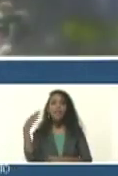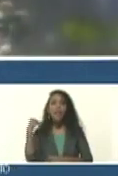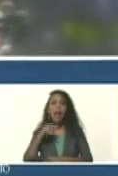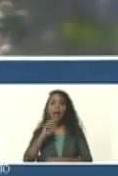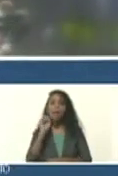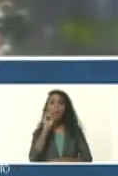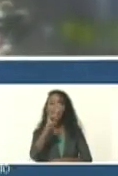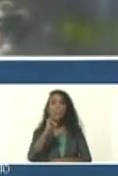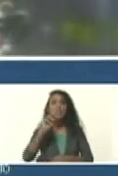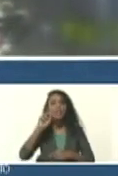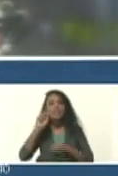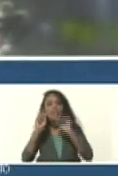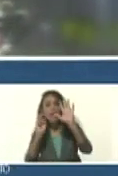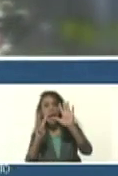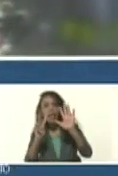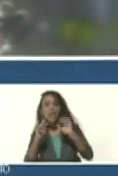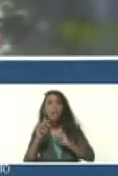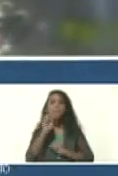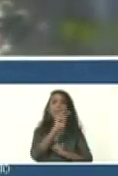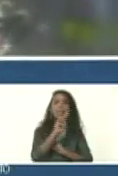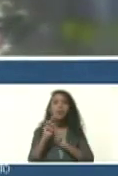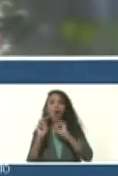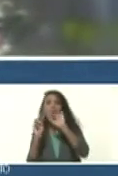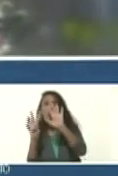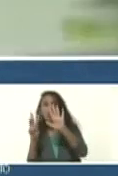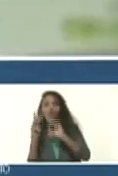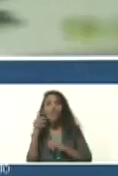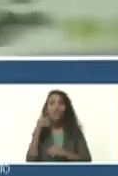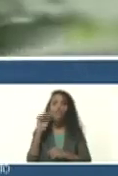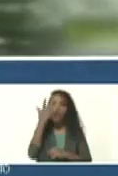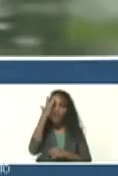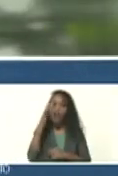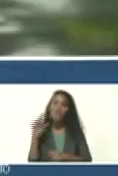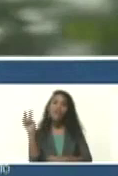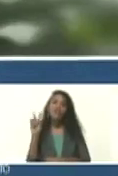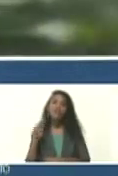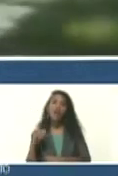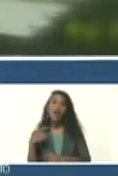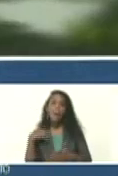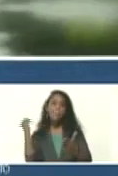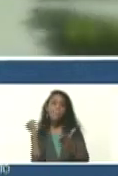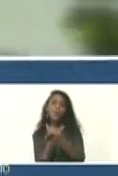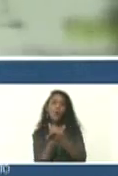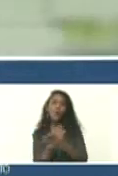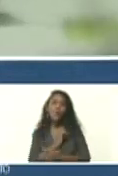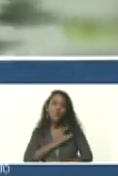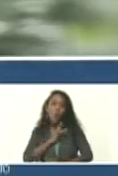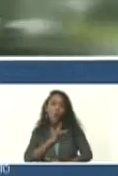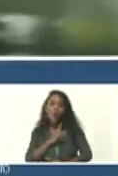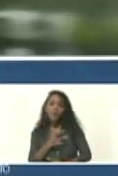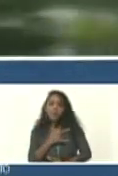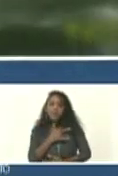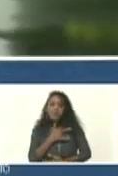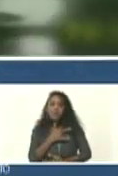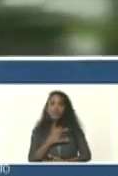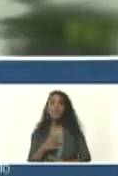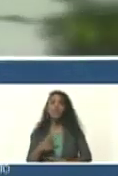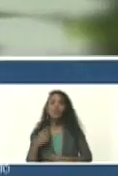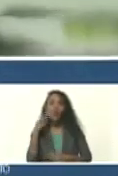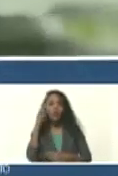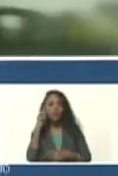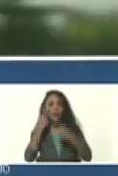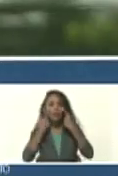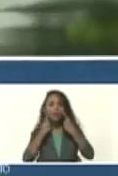Venezuela y terminó con una puñalada dolorosa. Nos hizo llorar